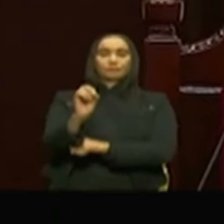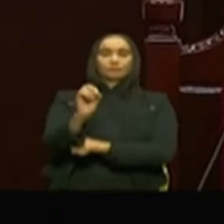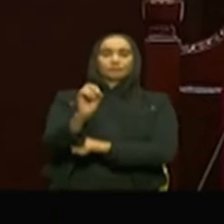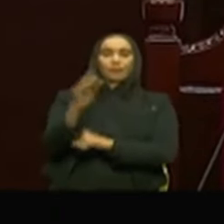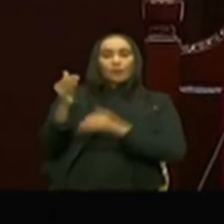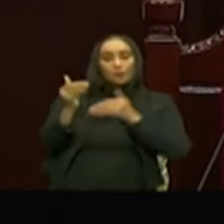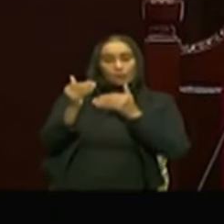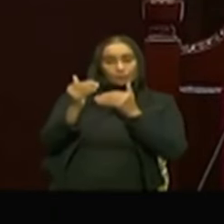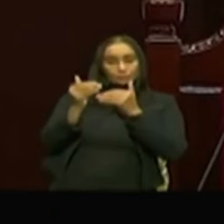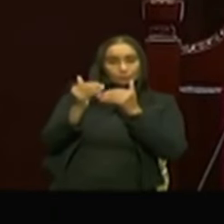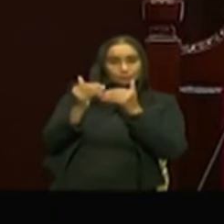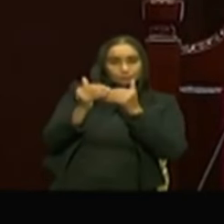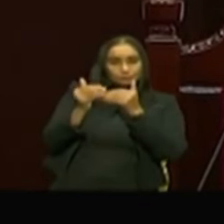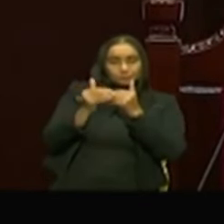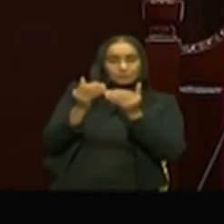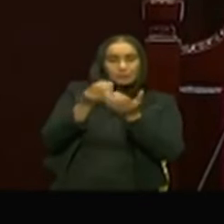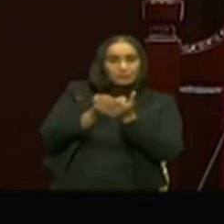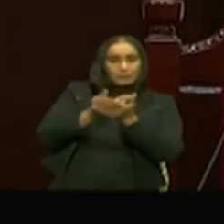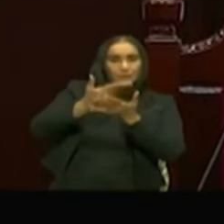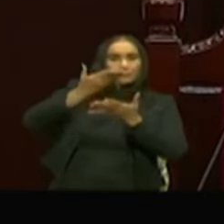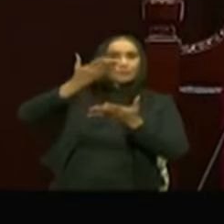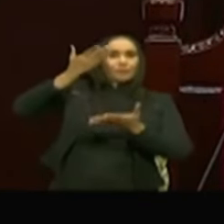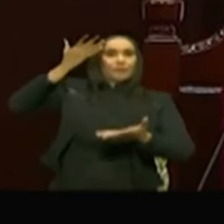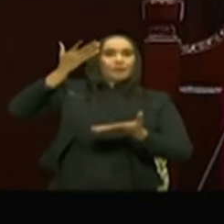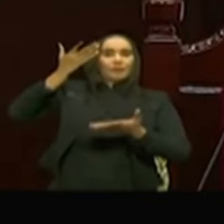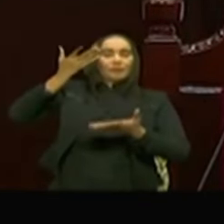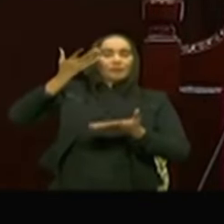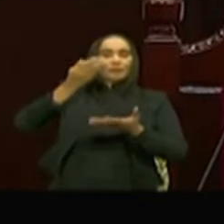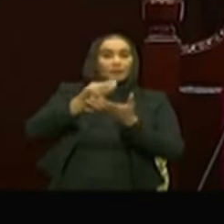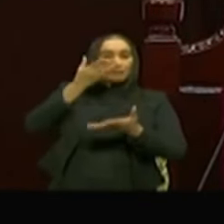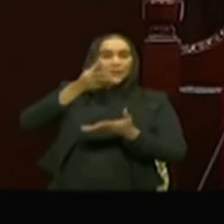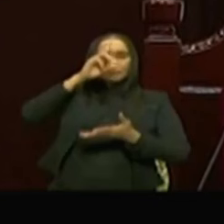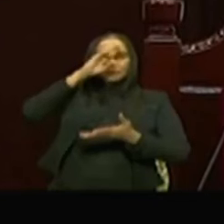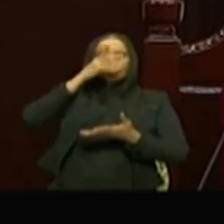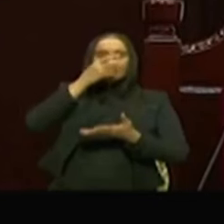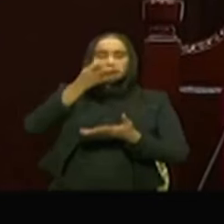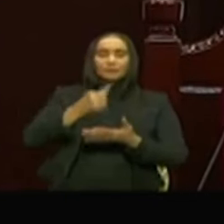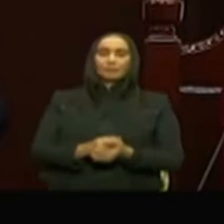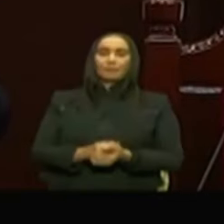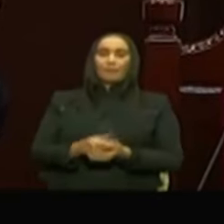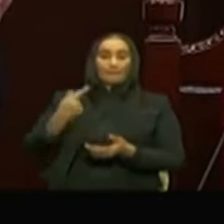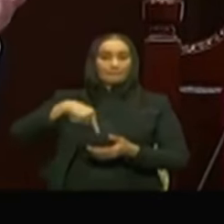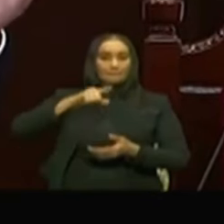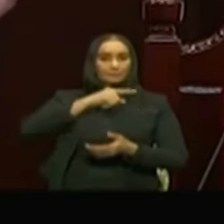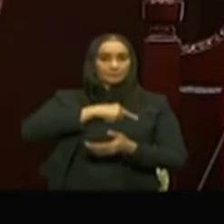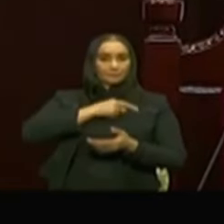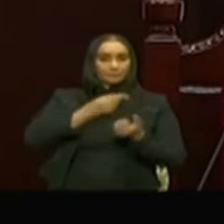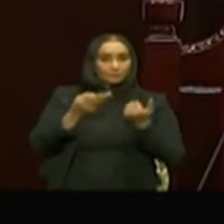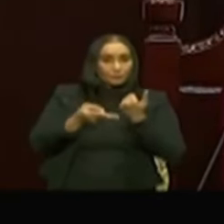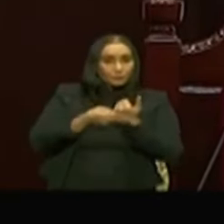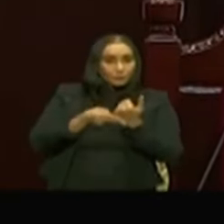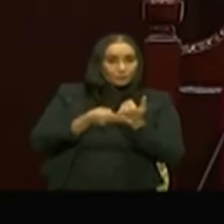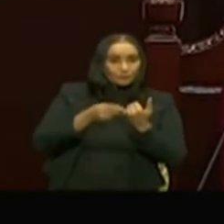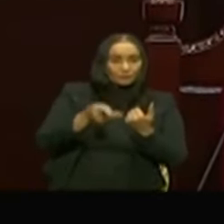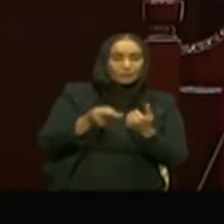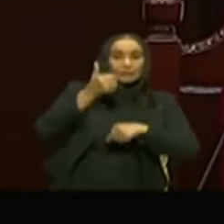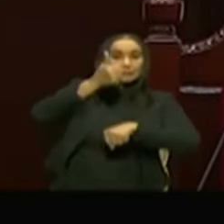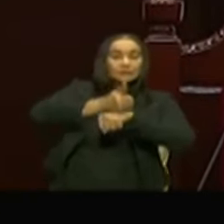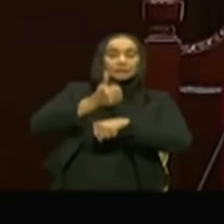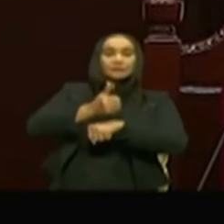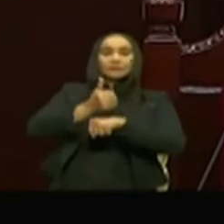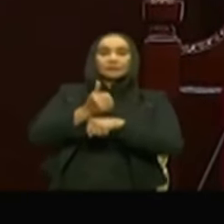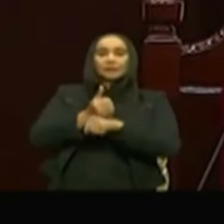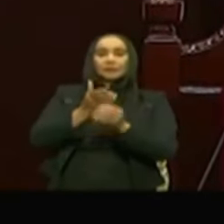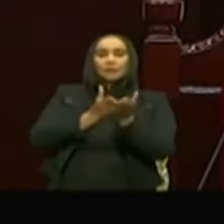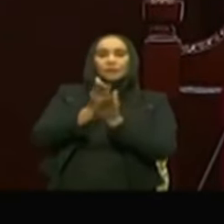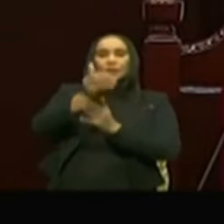muy cerca del crecimiento potencial de la República Dominicana. Nuestras reservas se sitúan en un